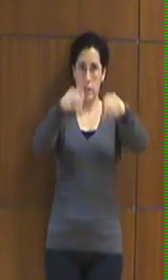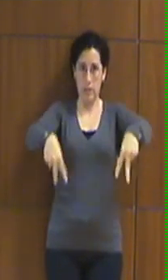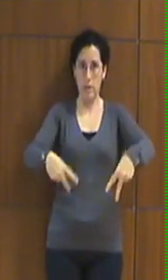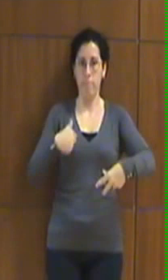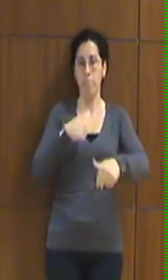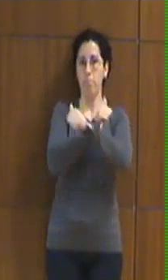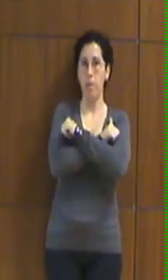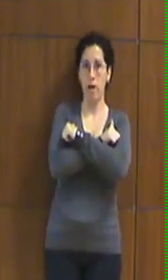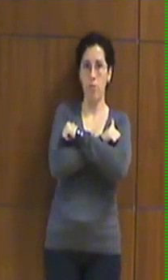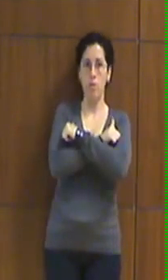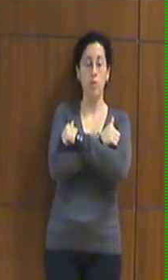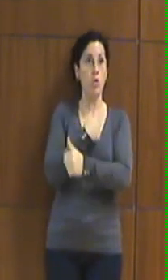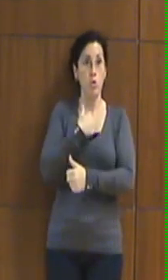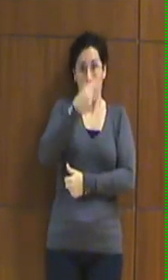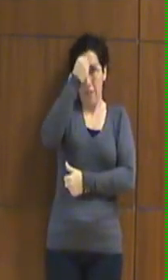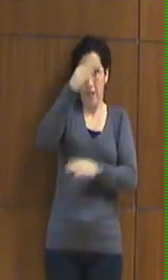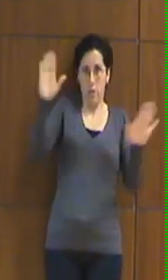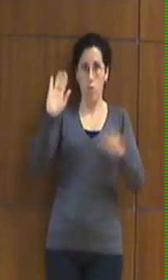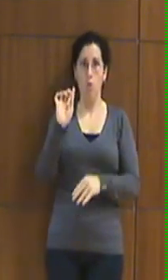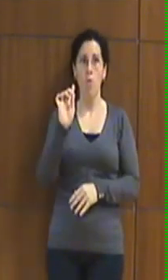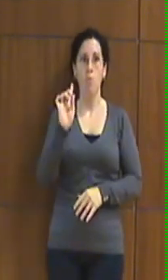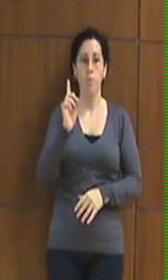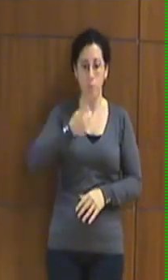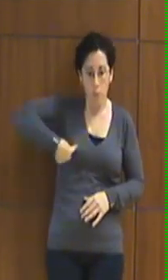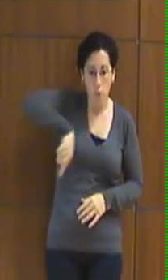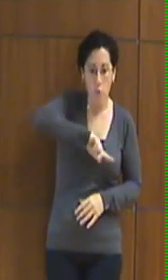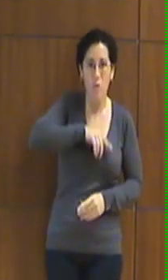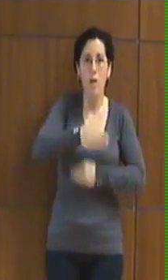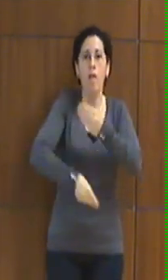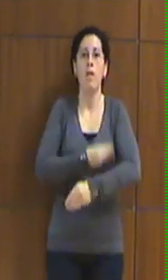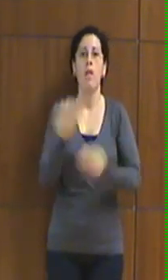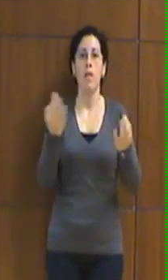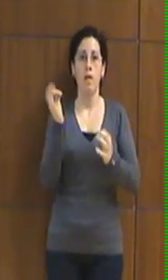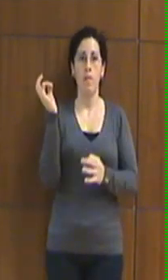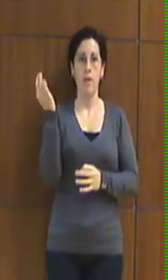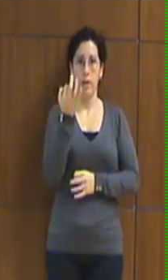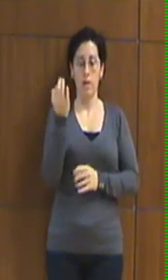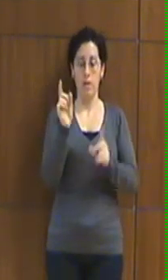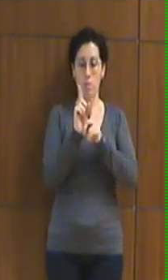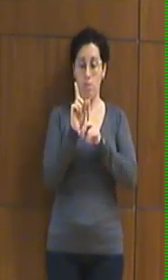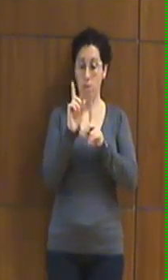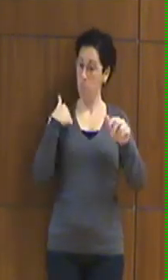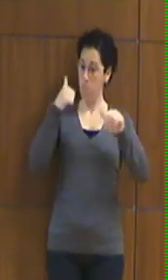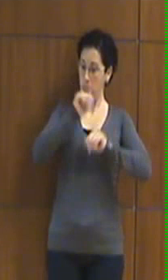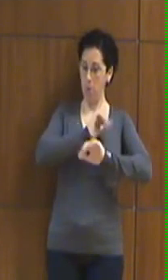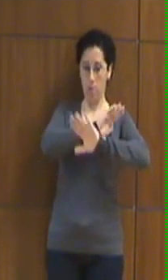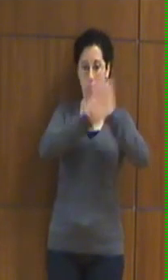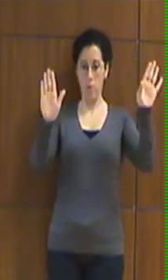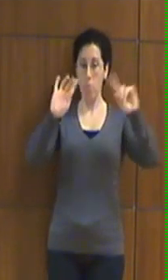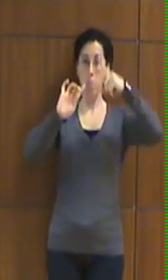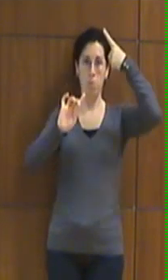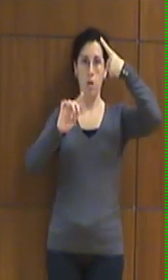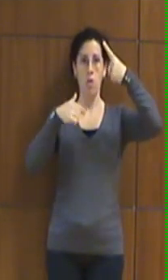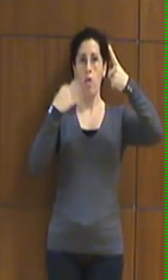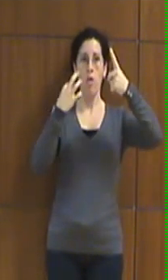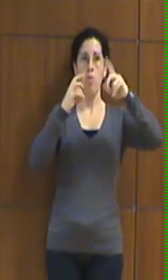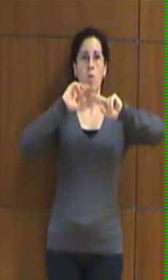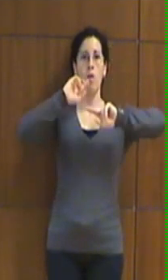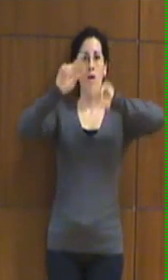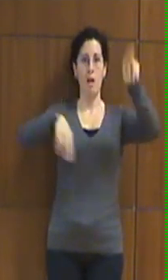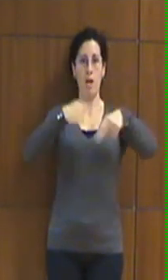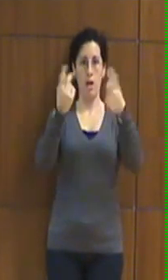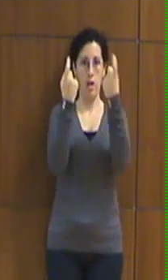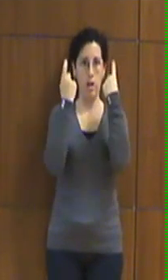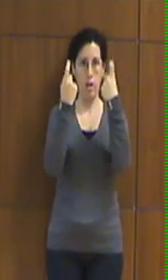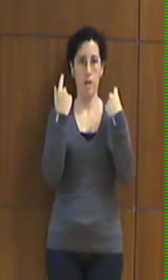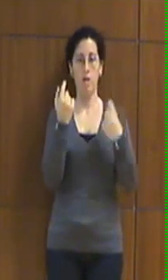persona debe hacer, o sea, vamos a poner también lo que tenemos que poner nosotros, es el reciclaje. Es decir, es verdad que una